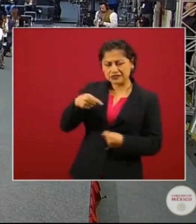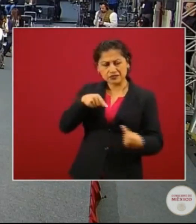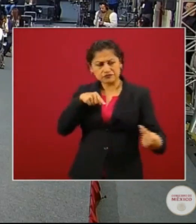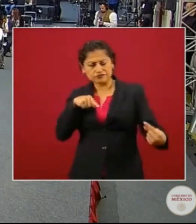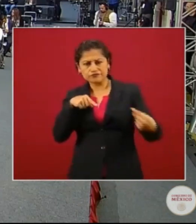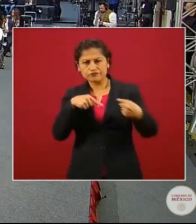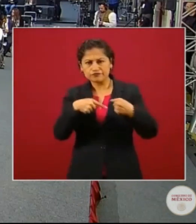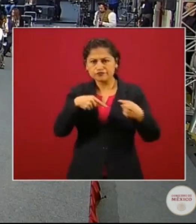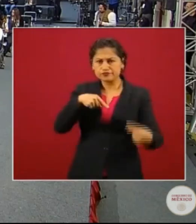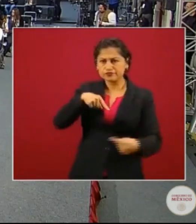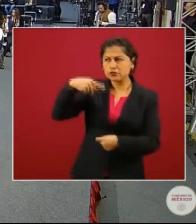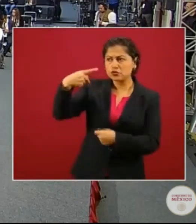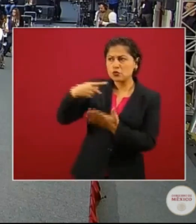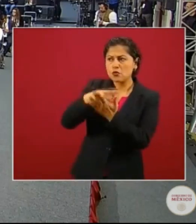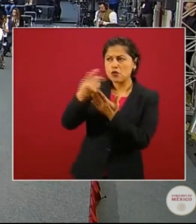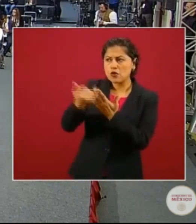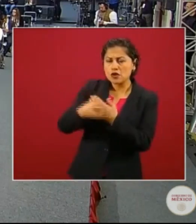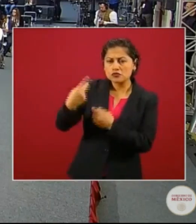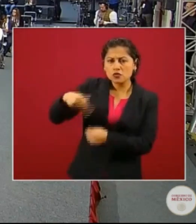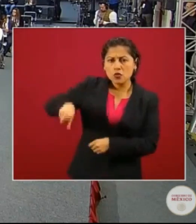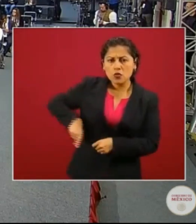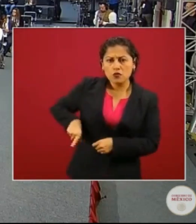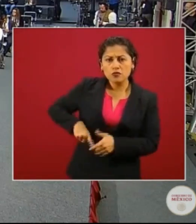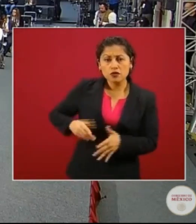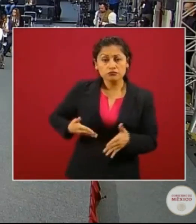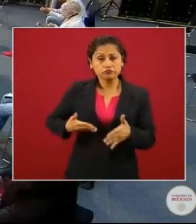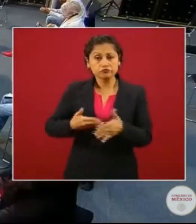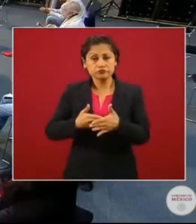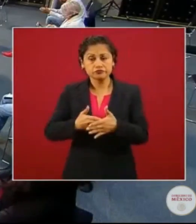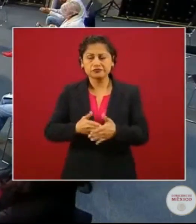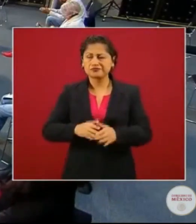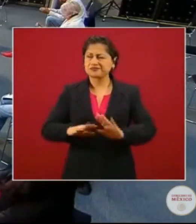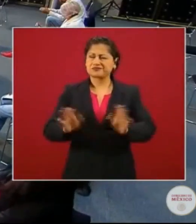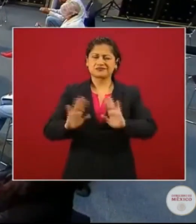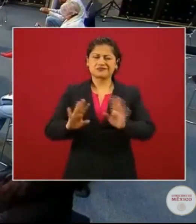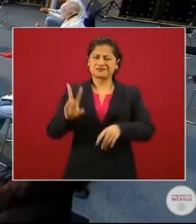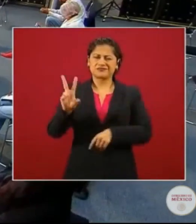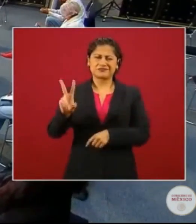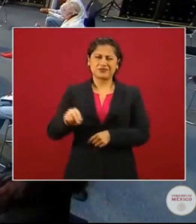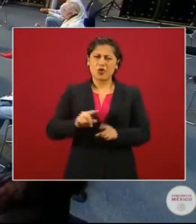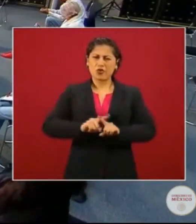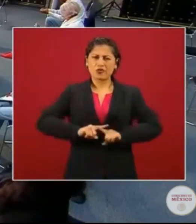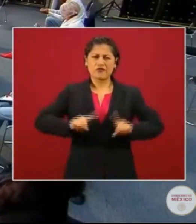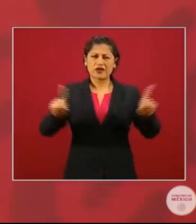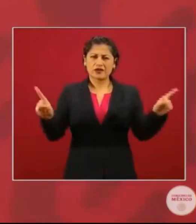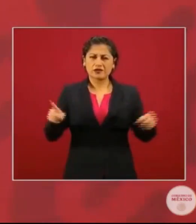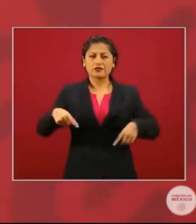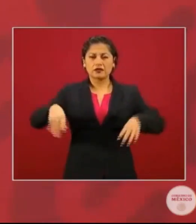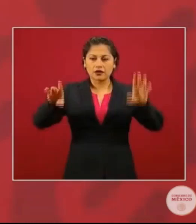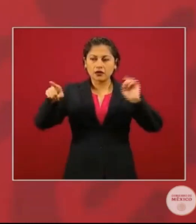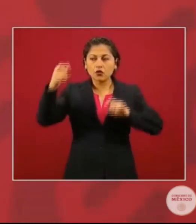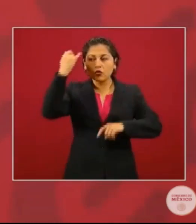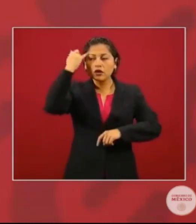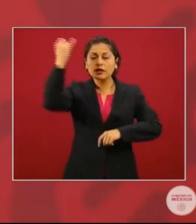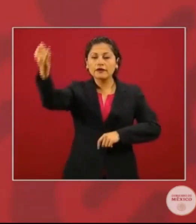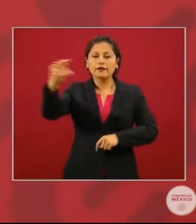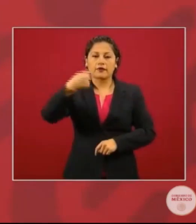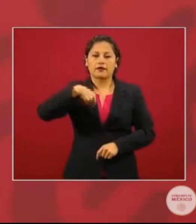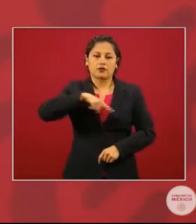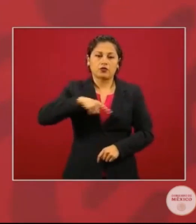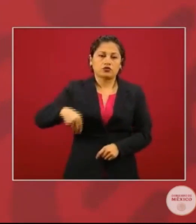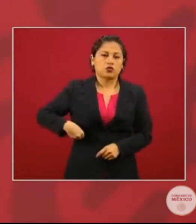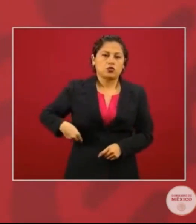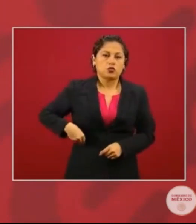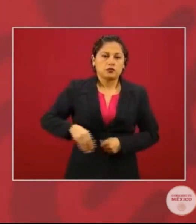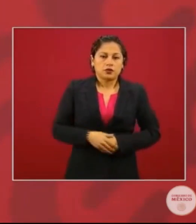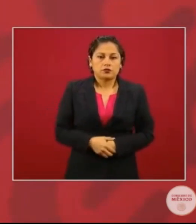gobierno. No, no detiene nada. Eso es otro asunto. Ahí van a acusarnos también, allá al gobierno de Estados